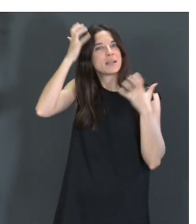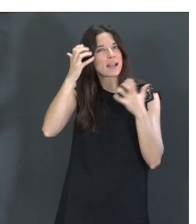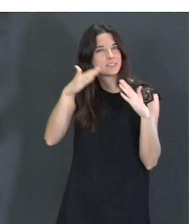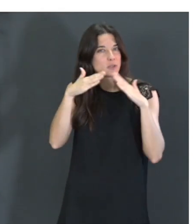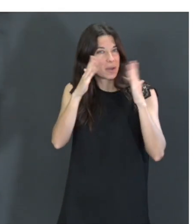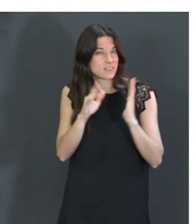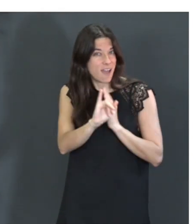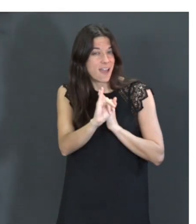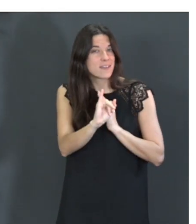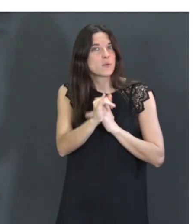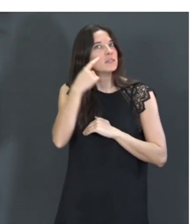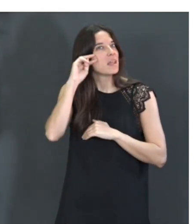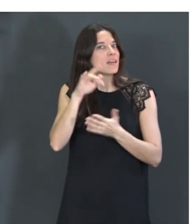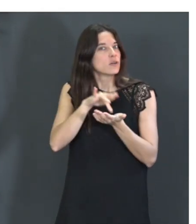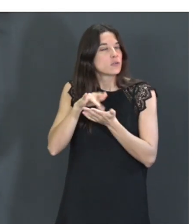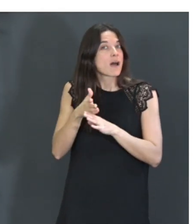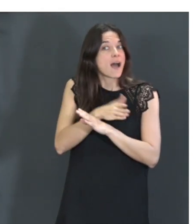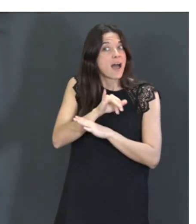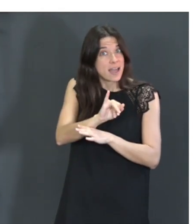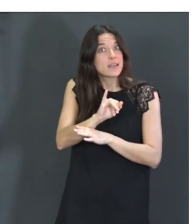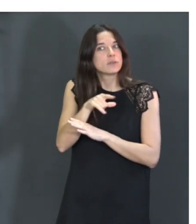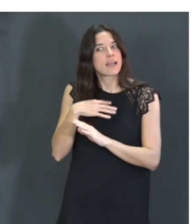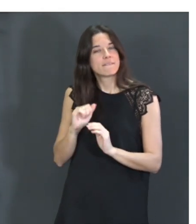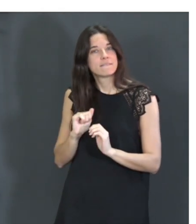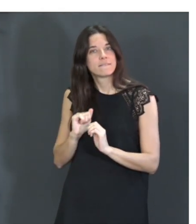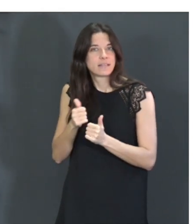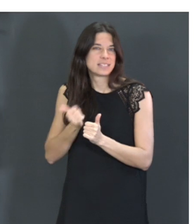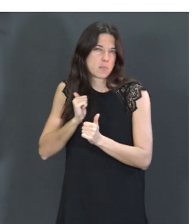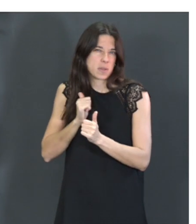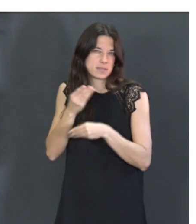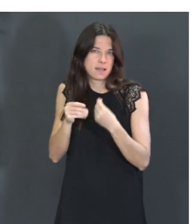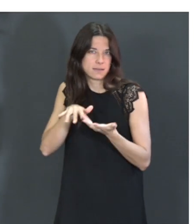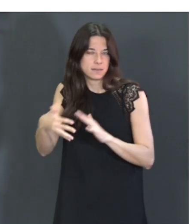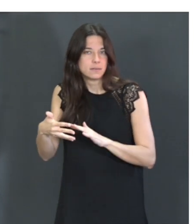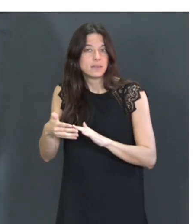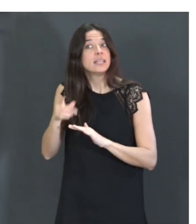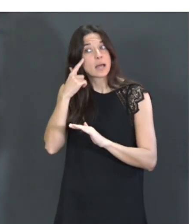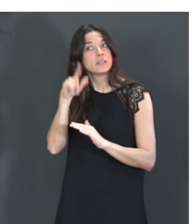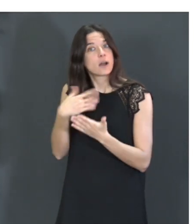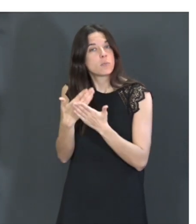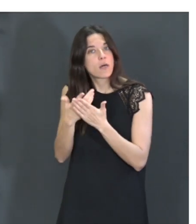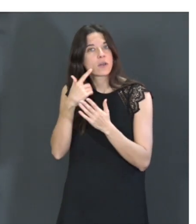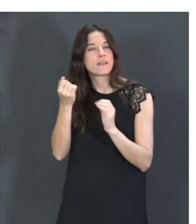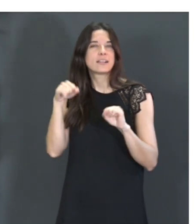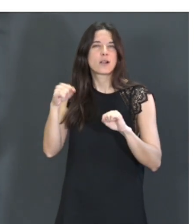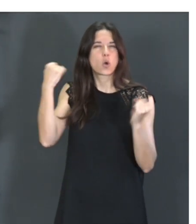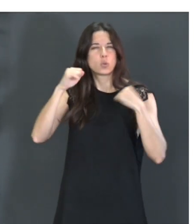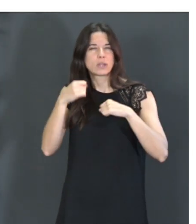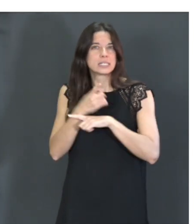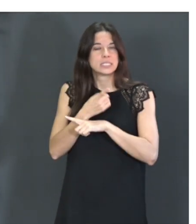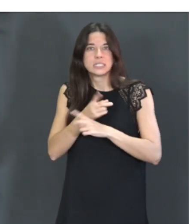que se utiliza en esos casos, y sí que se ha comprobado también que puede ser eficaz para reducir estas conductas de